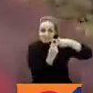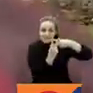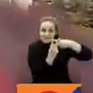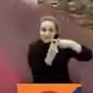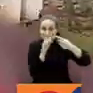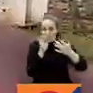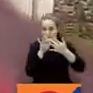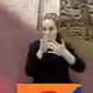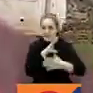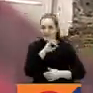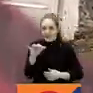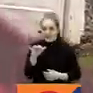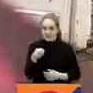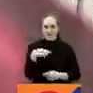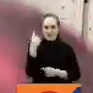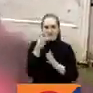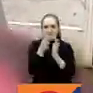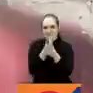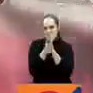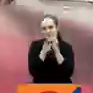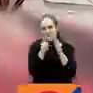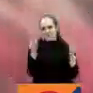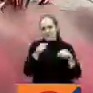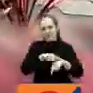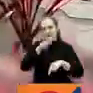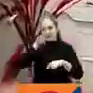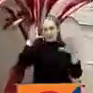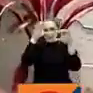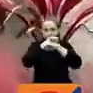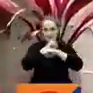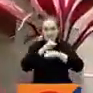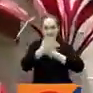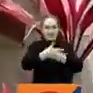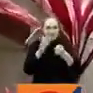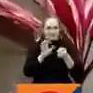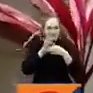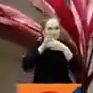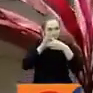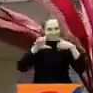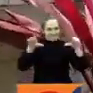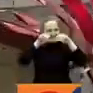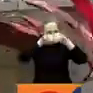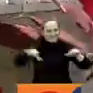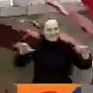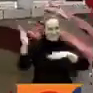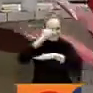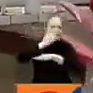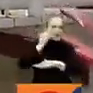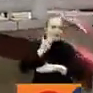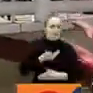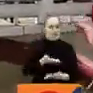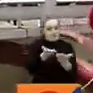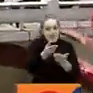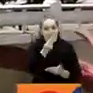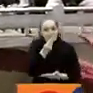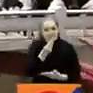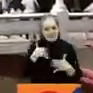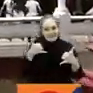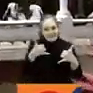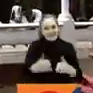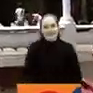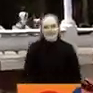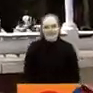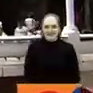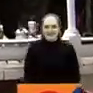y seguiremos en nuestra emisión central de las 7 de la noche. RTVC Noticias, conectados 24/7. Feliz almuerzo.